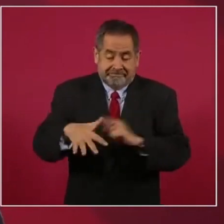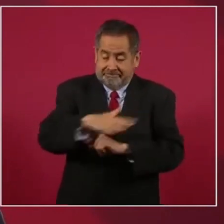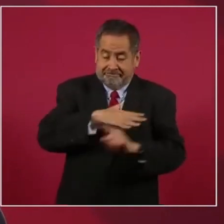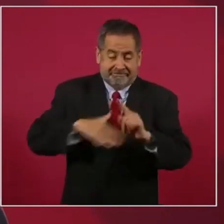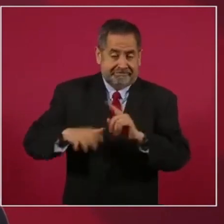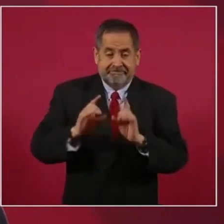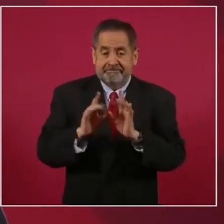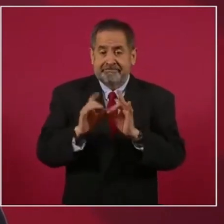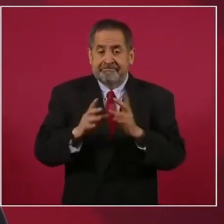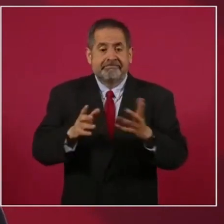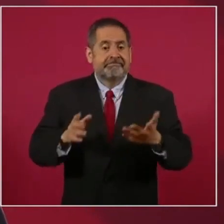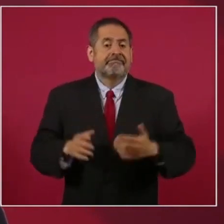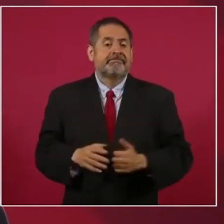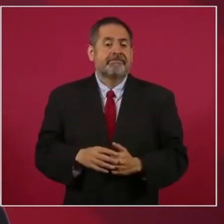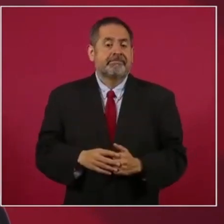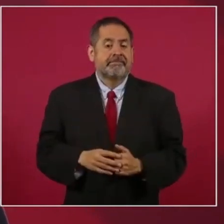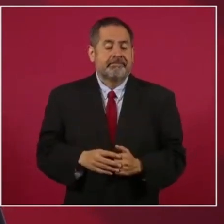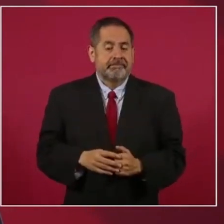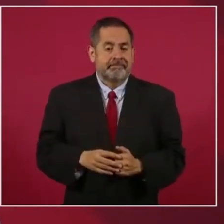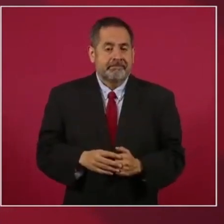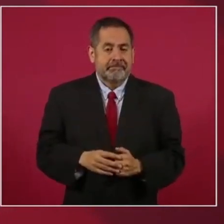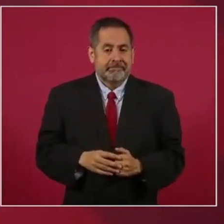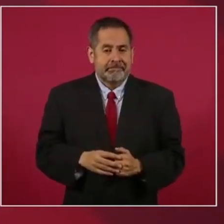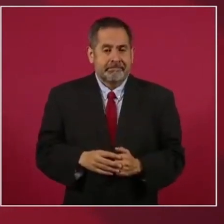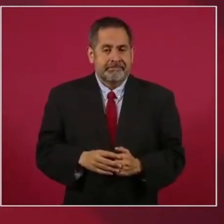Que se da